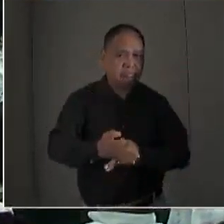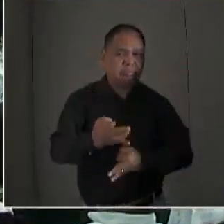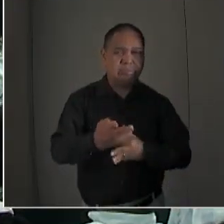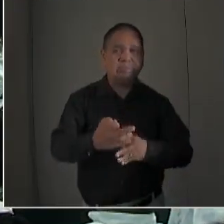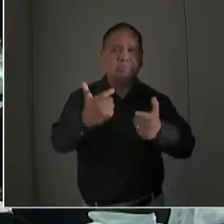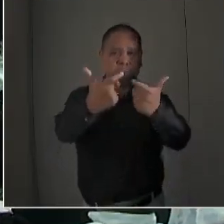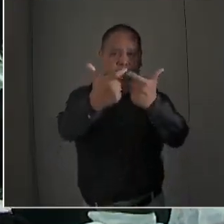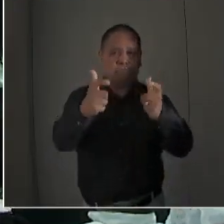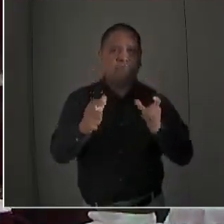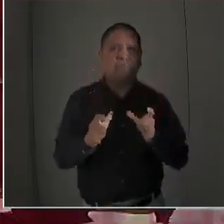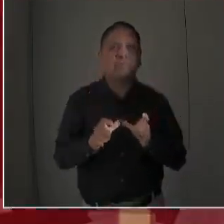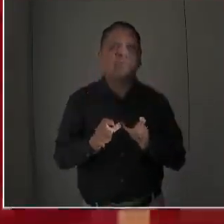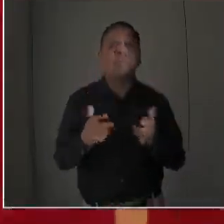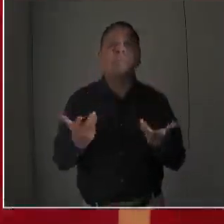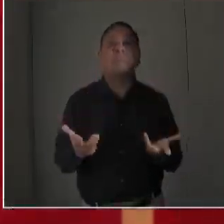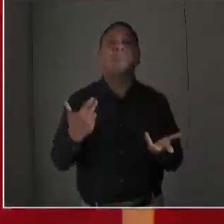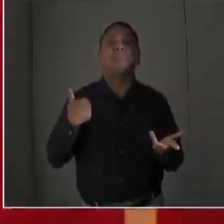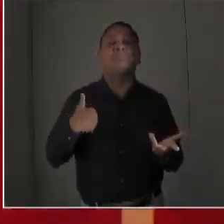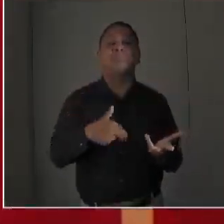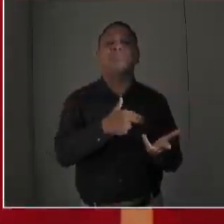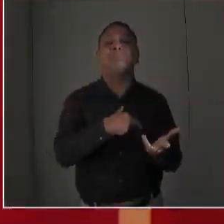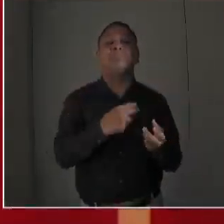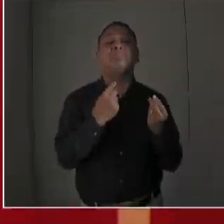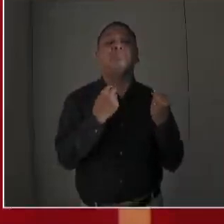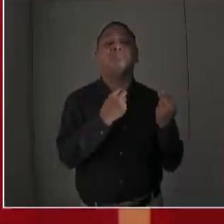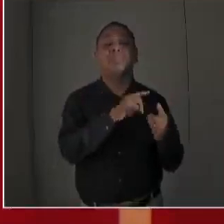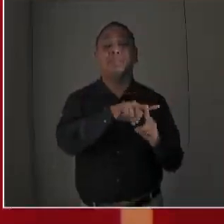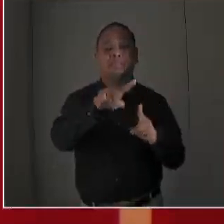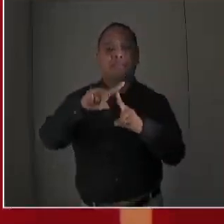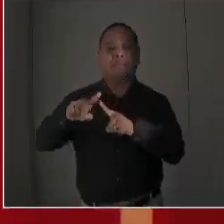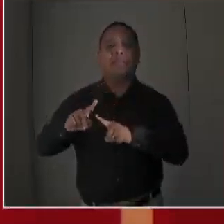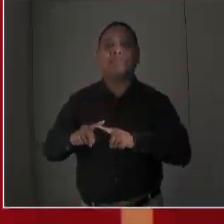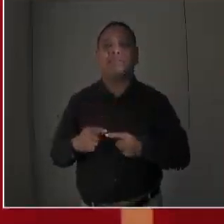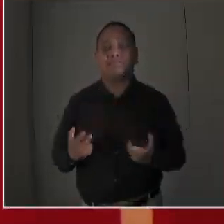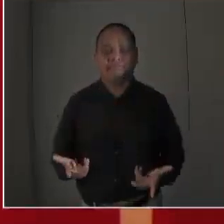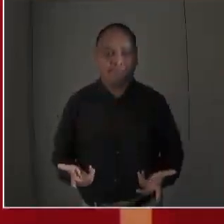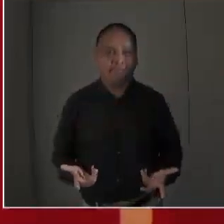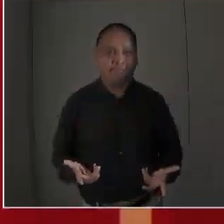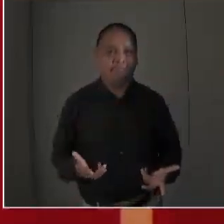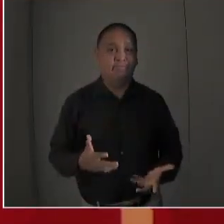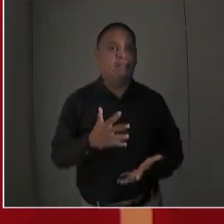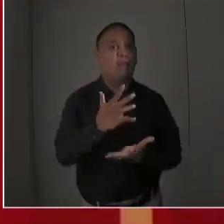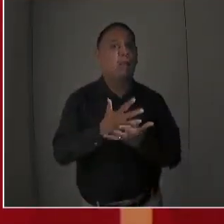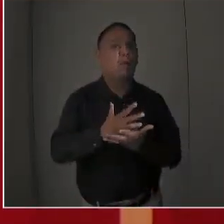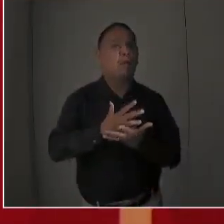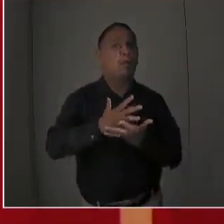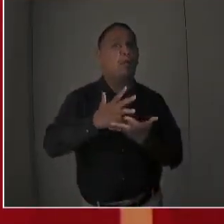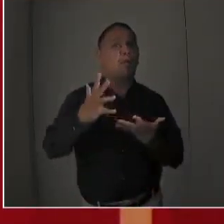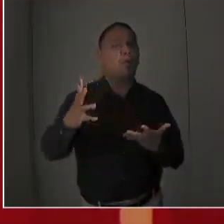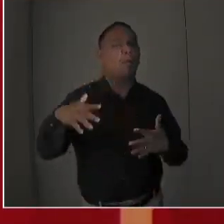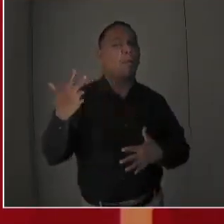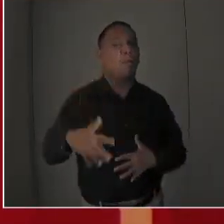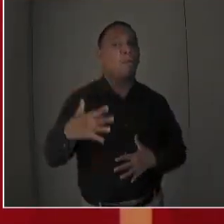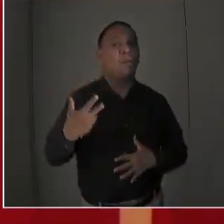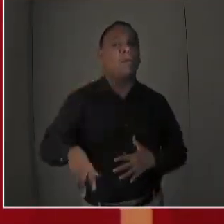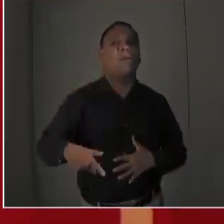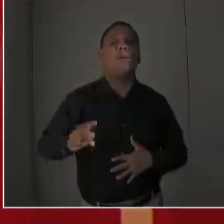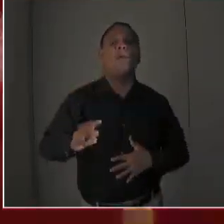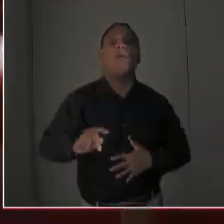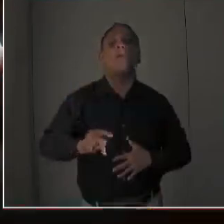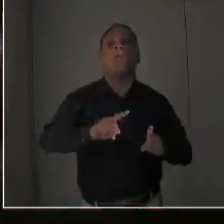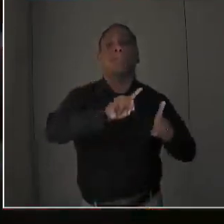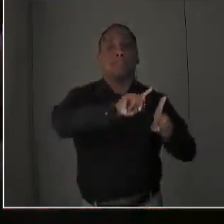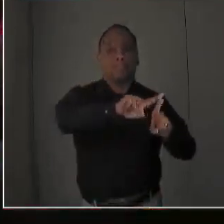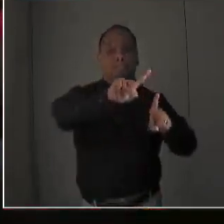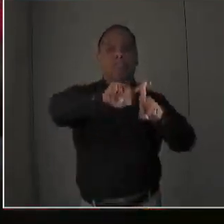movimiento somos plurales. Algo que es extraordinario de Morena es la